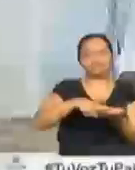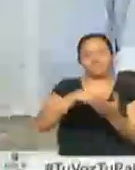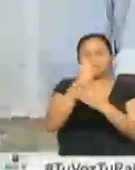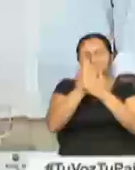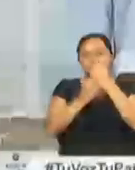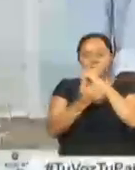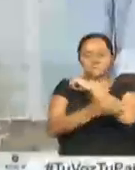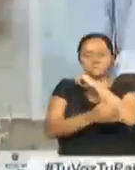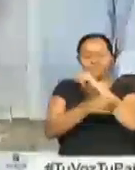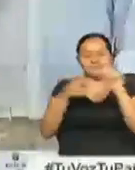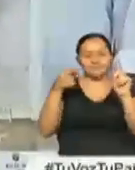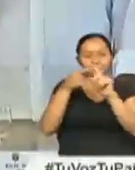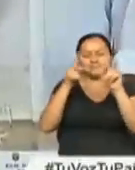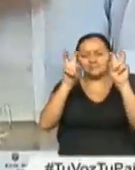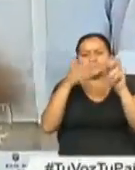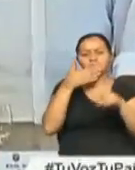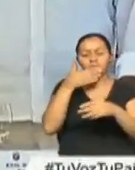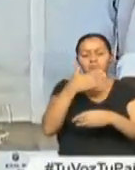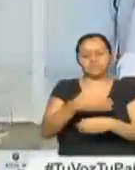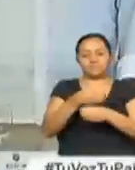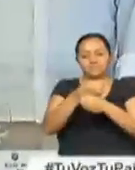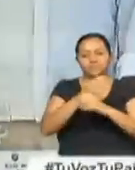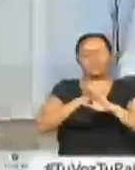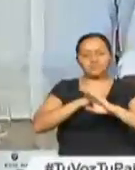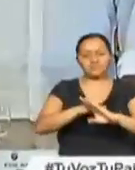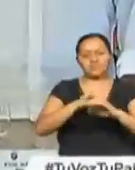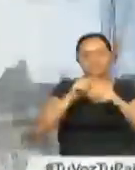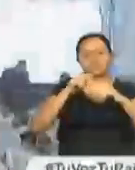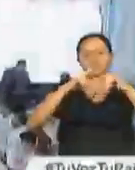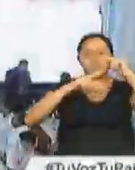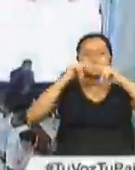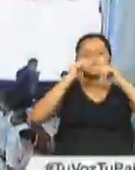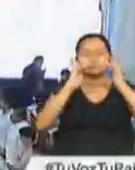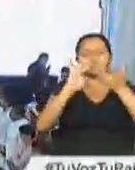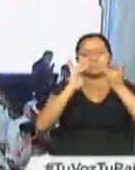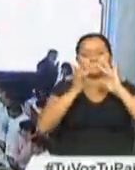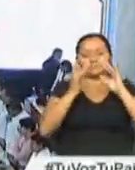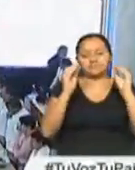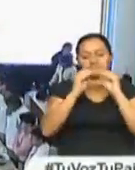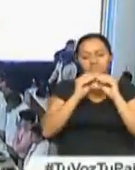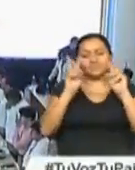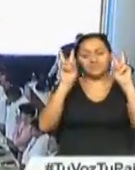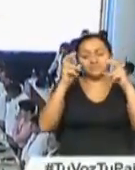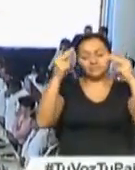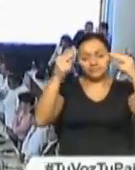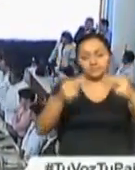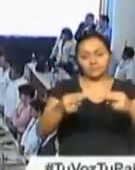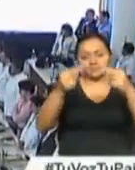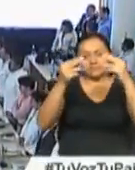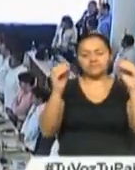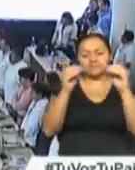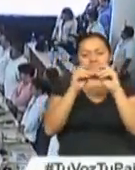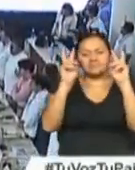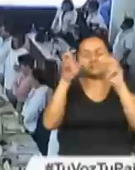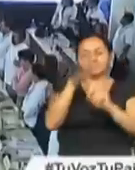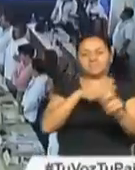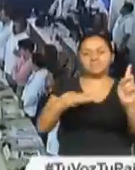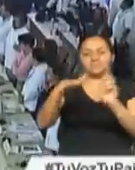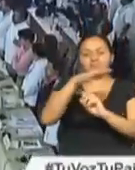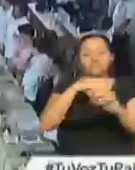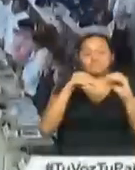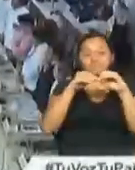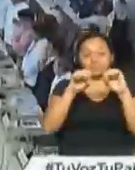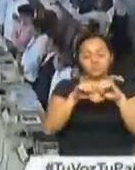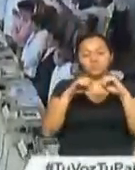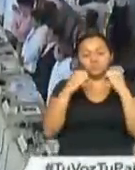enfocado en los ejes temáticos de seguridad y defensa, infraestructura y conectividad, asuntos fronterizos, asuntos ambientales,